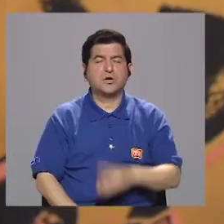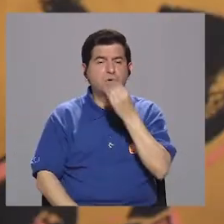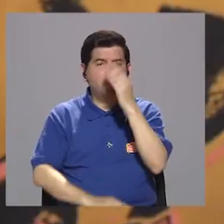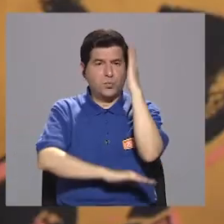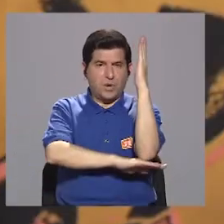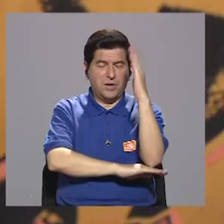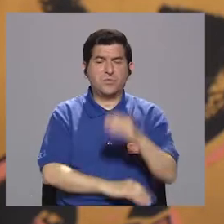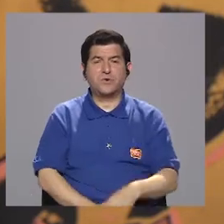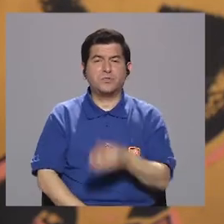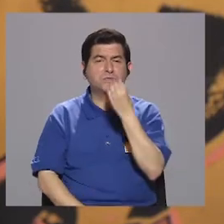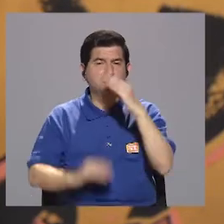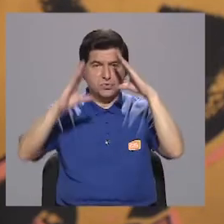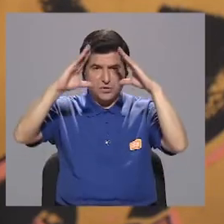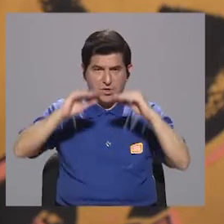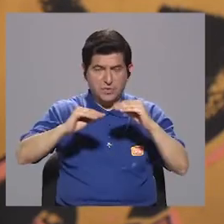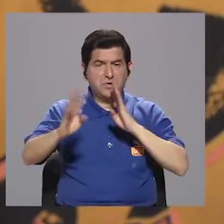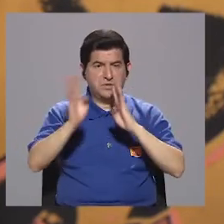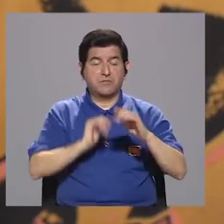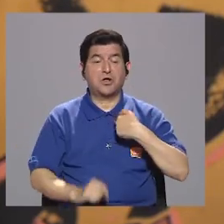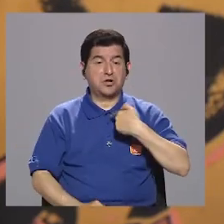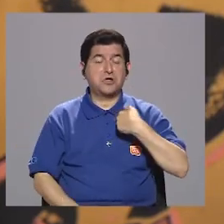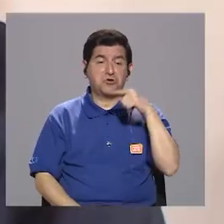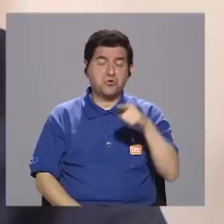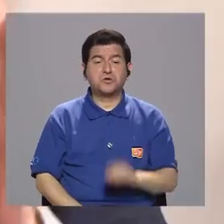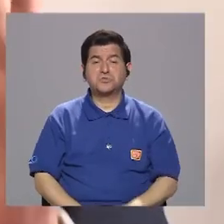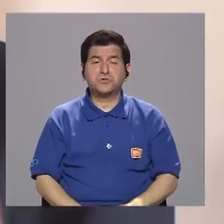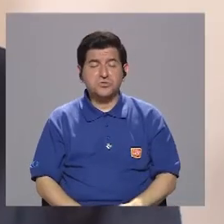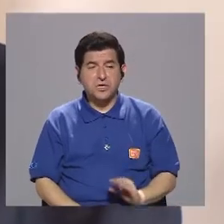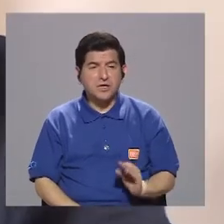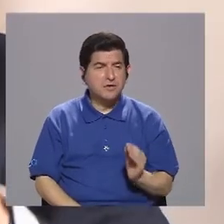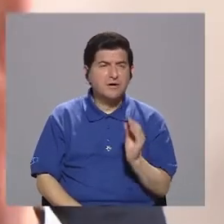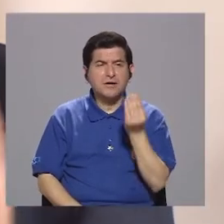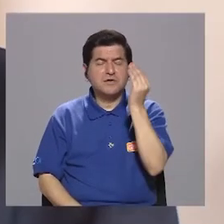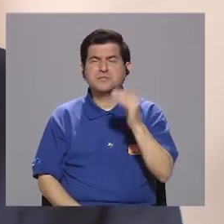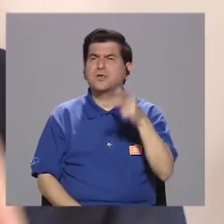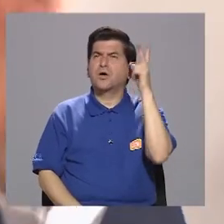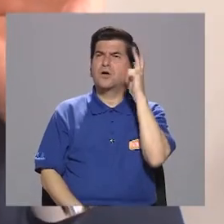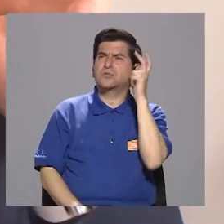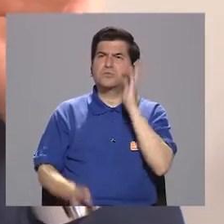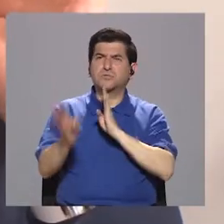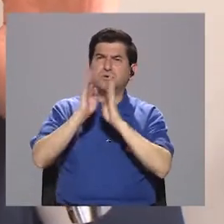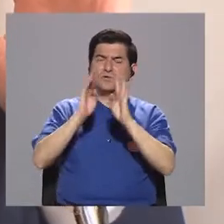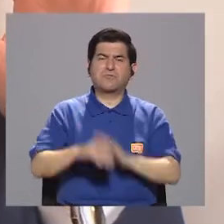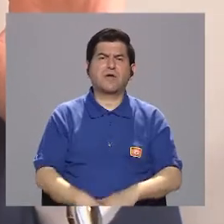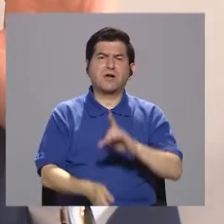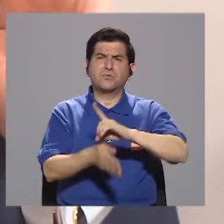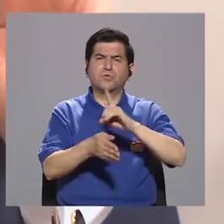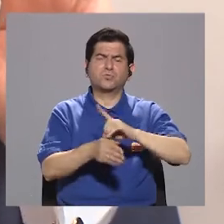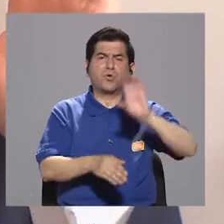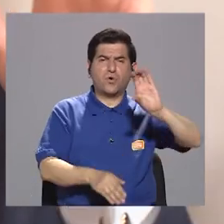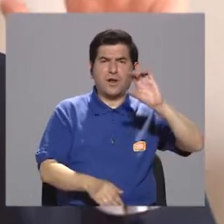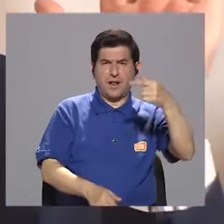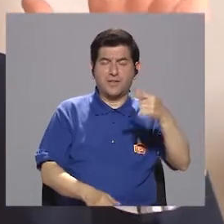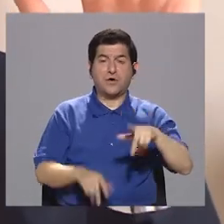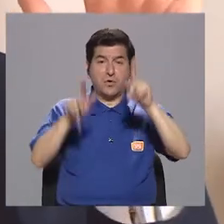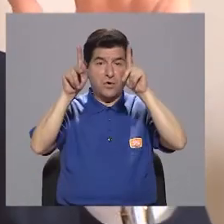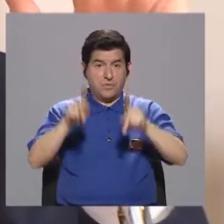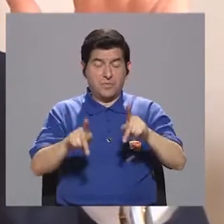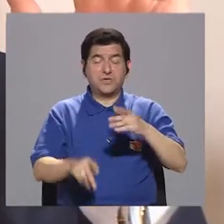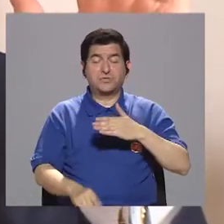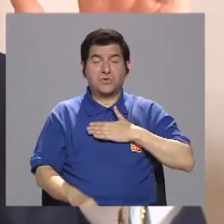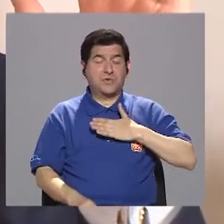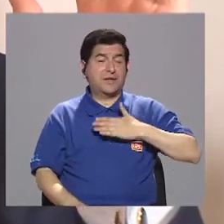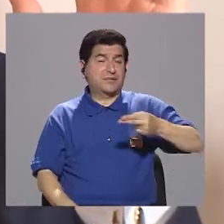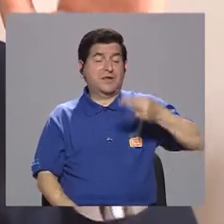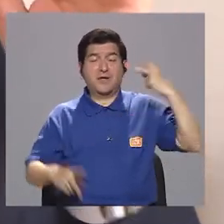se hablaba del doctor Calderón. Y yo me crié así, ¿verdad?, oyendo hablar del doctor Calderón. Era el personaje inolvidable de mi